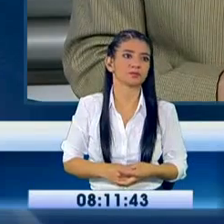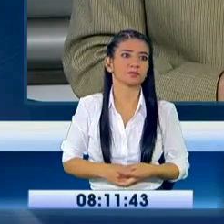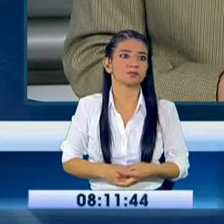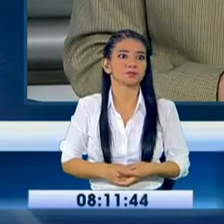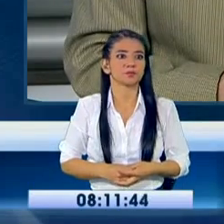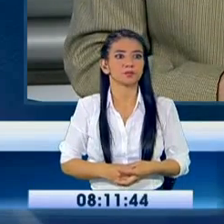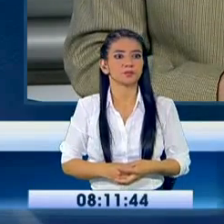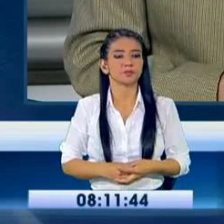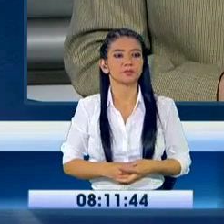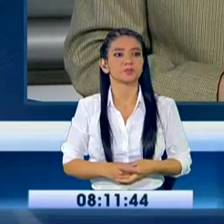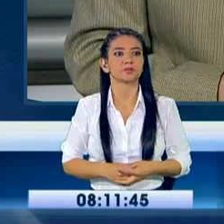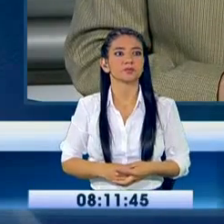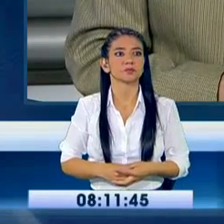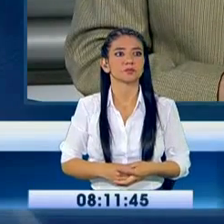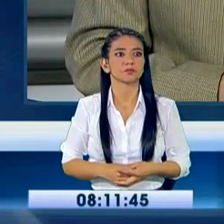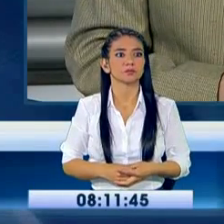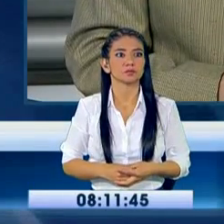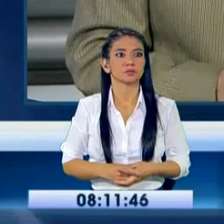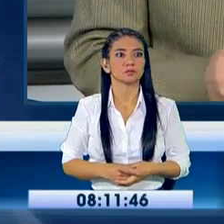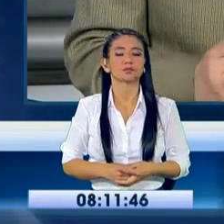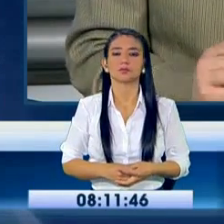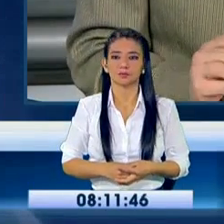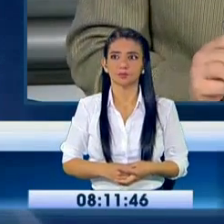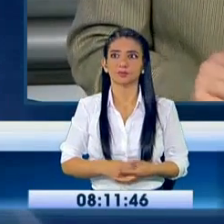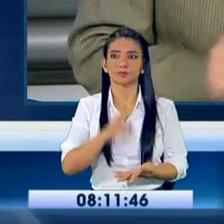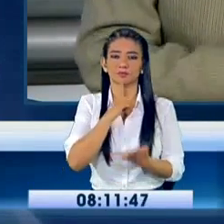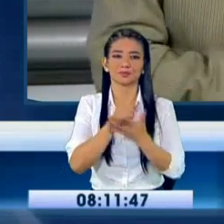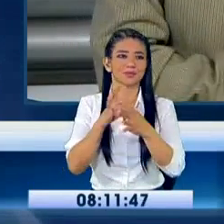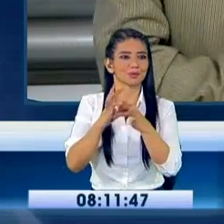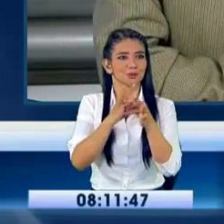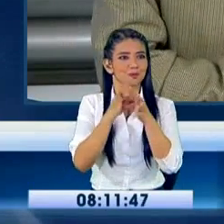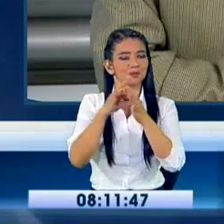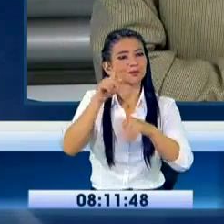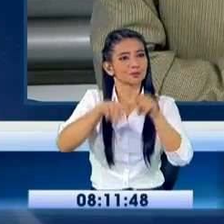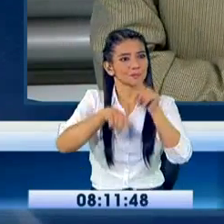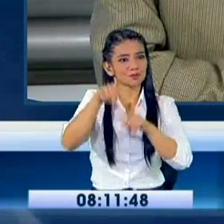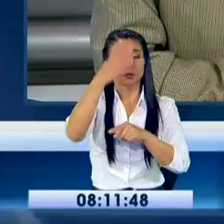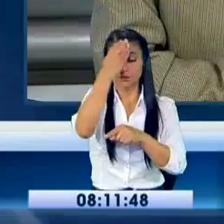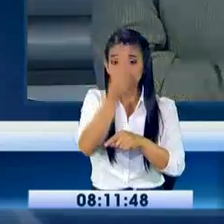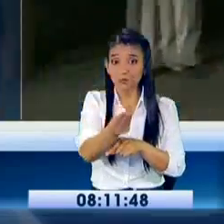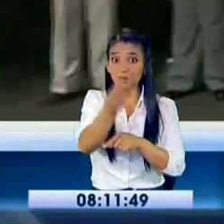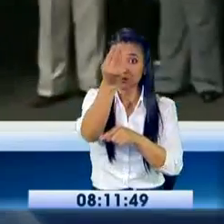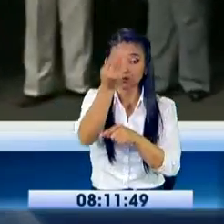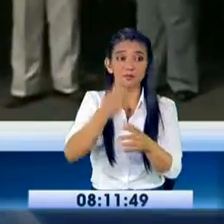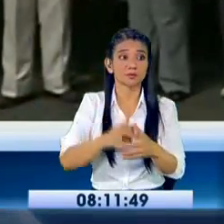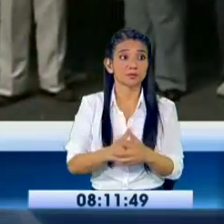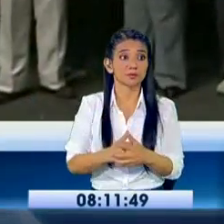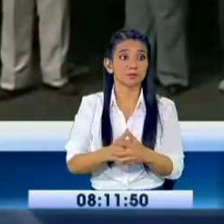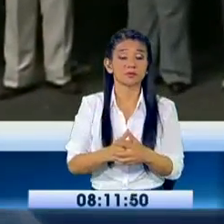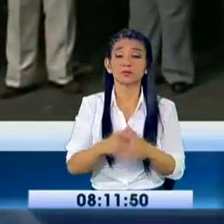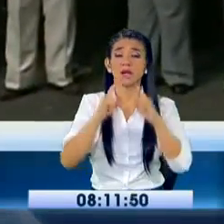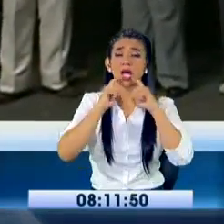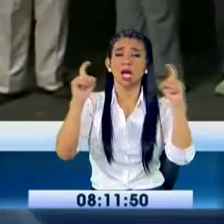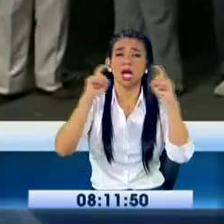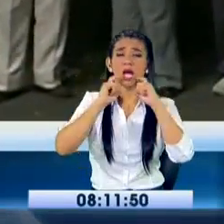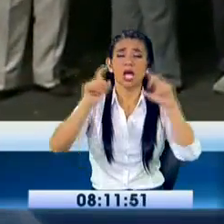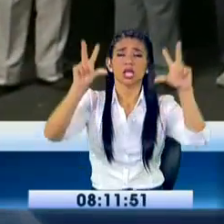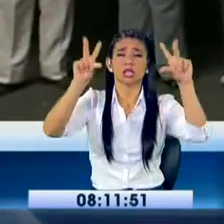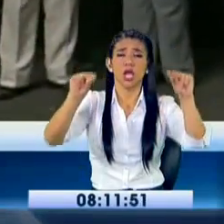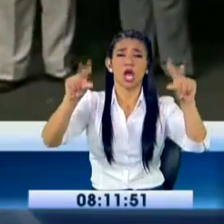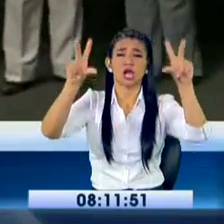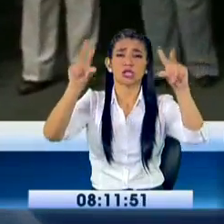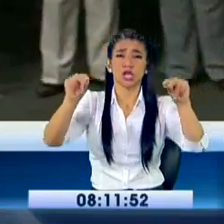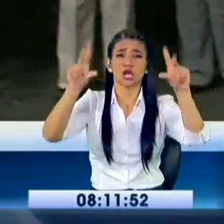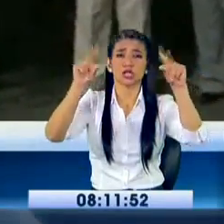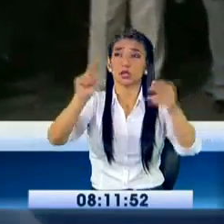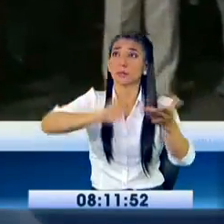sexuales. Tras la clausura de aproximadamente 7 hostales y hoteles del centro histórico por no cumplir los permisos debidos. Conocemos